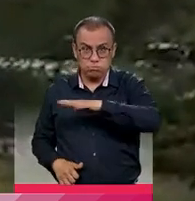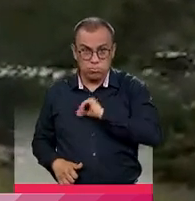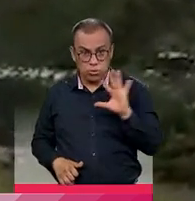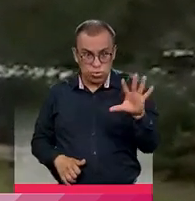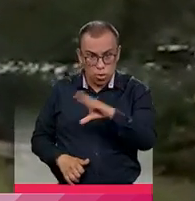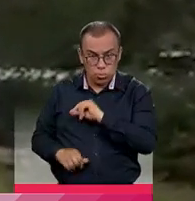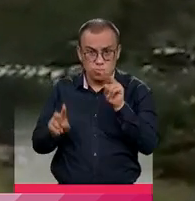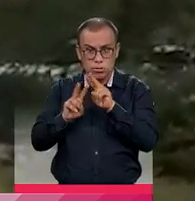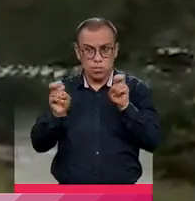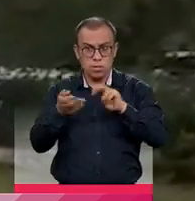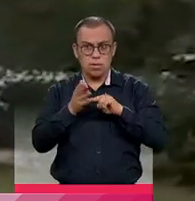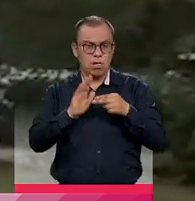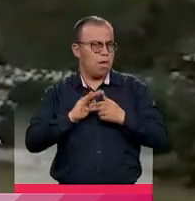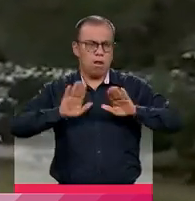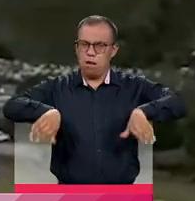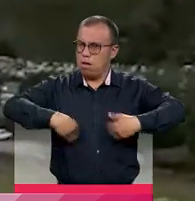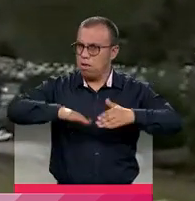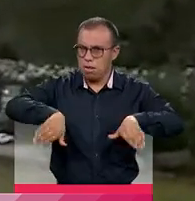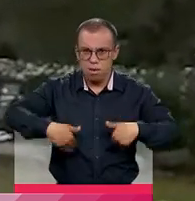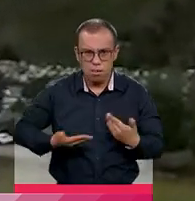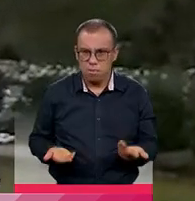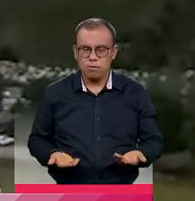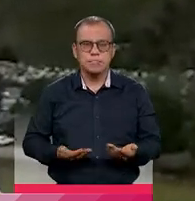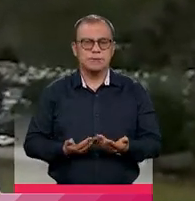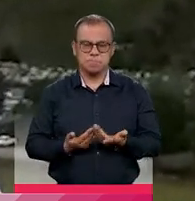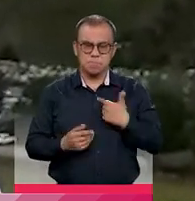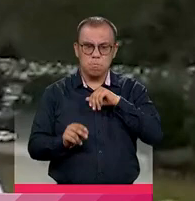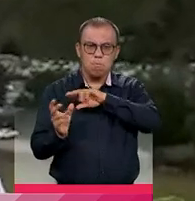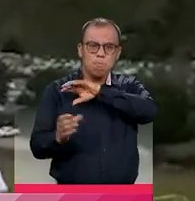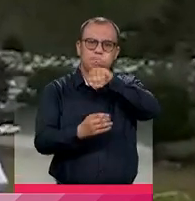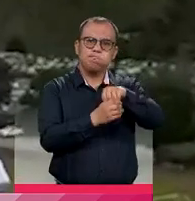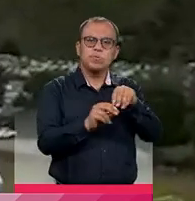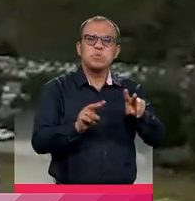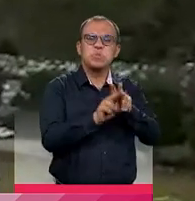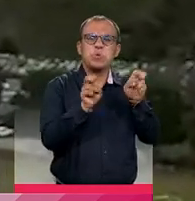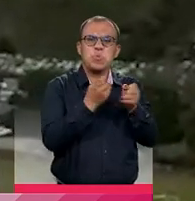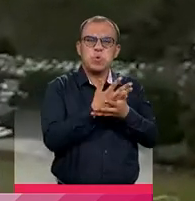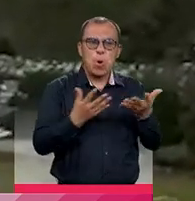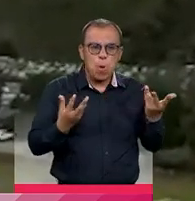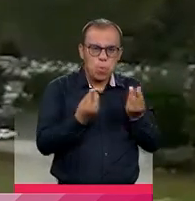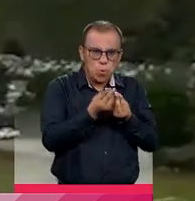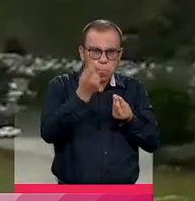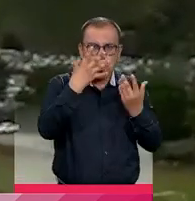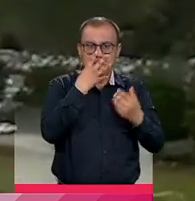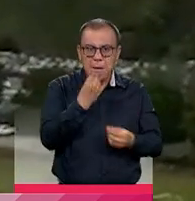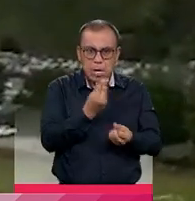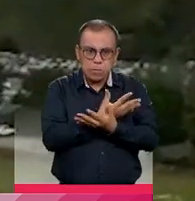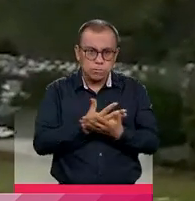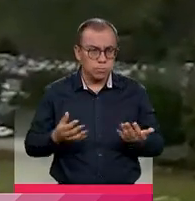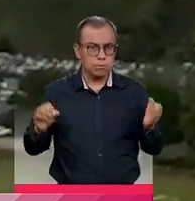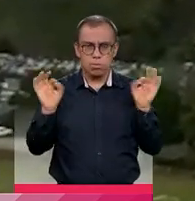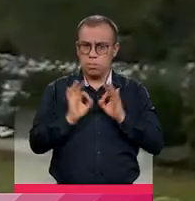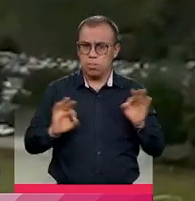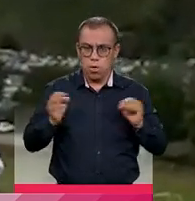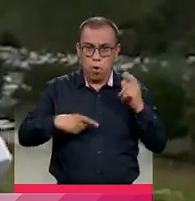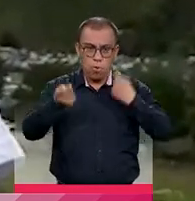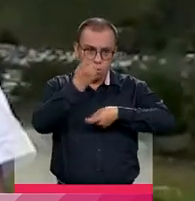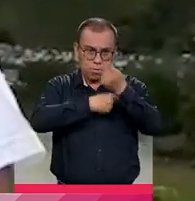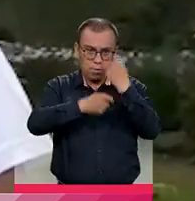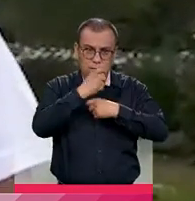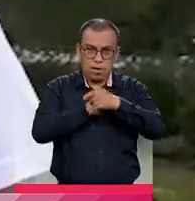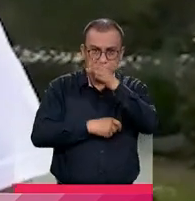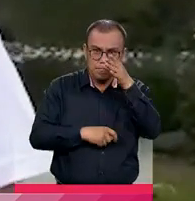son, ni han sido involucrados con ninguna banda criminal ni del narcotráfico, como